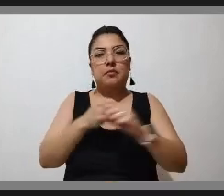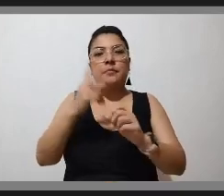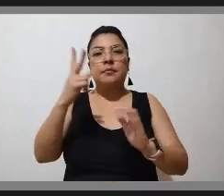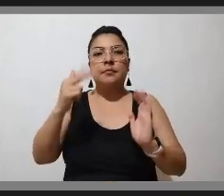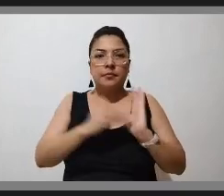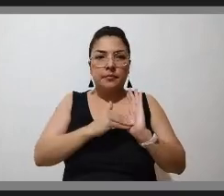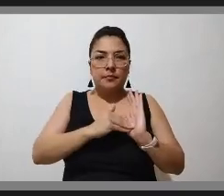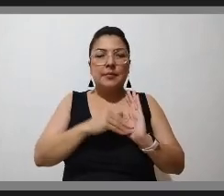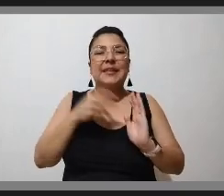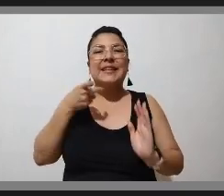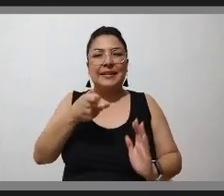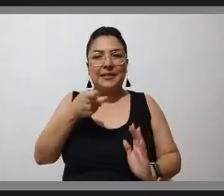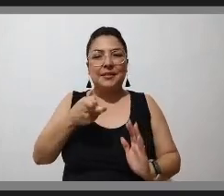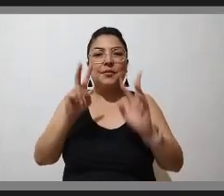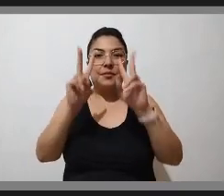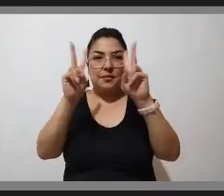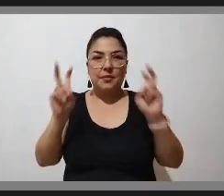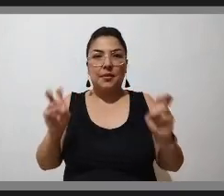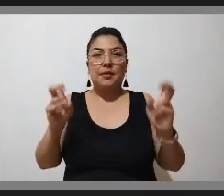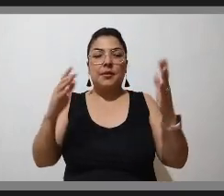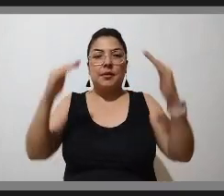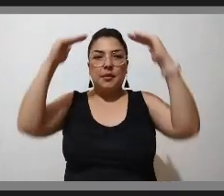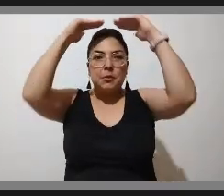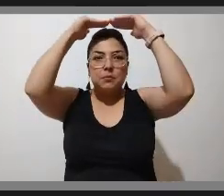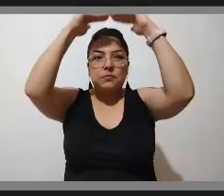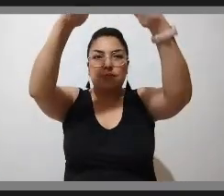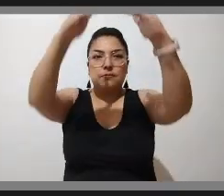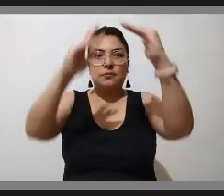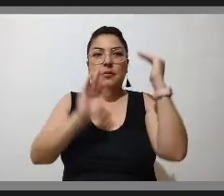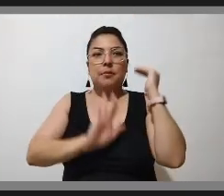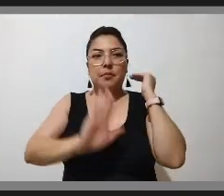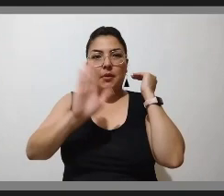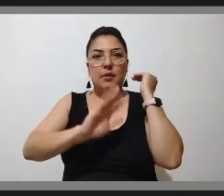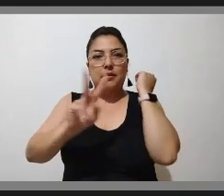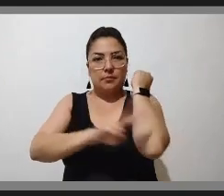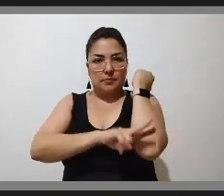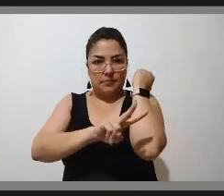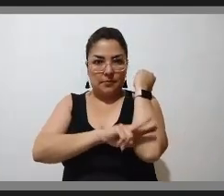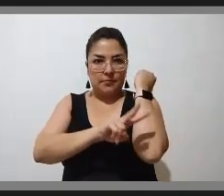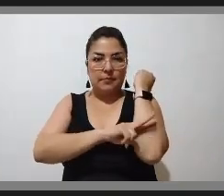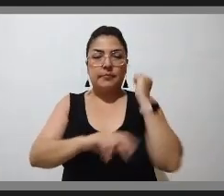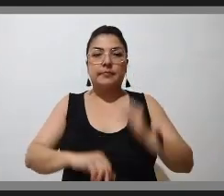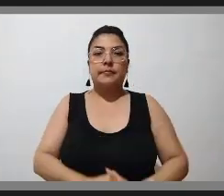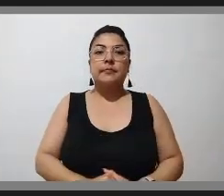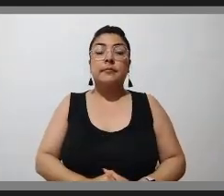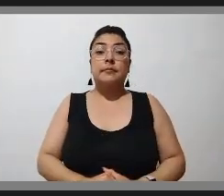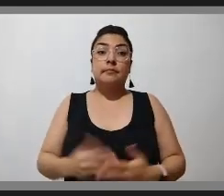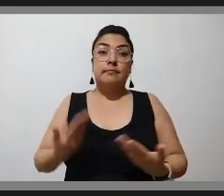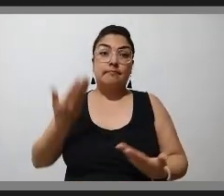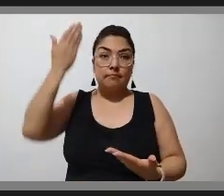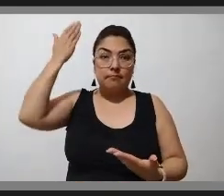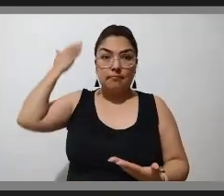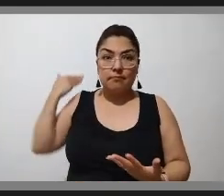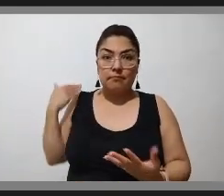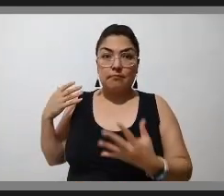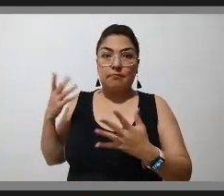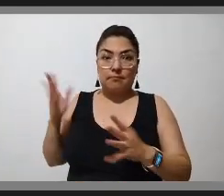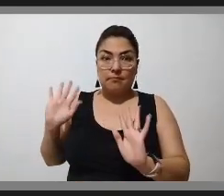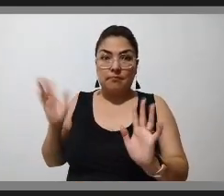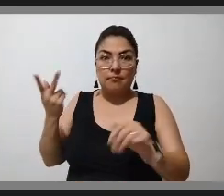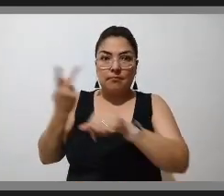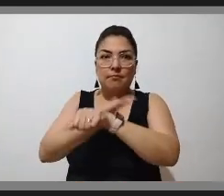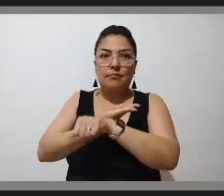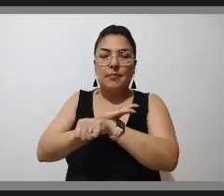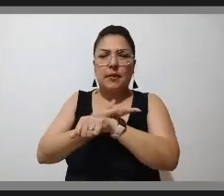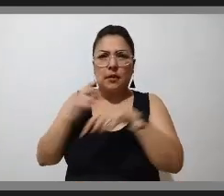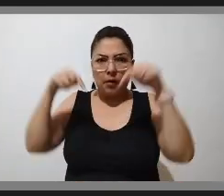Ese precisamente es el techo de cristal. Ahí lo podemos identificar y no nada más existió en esos años, sigue existiendo. Entonces, esa es la